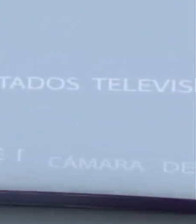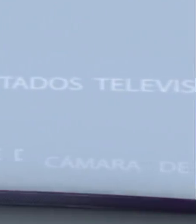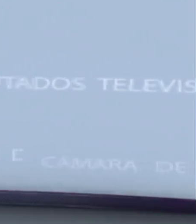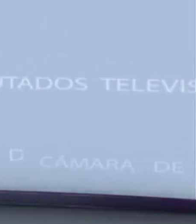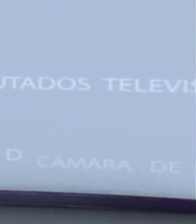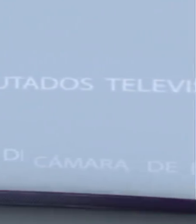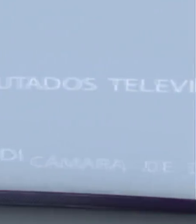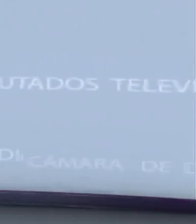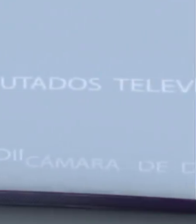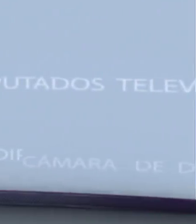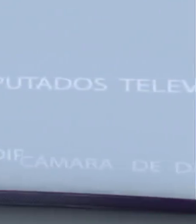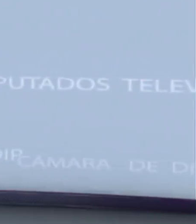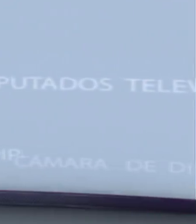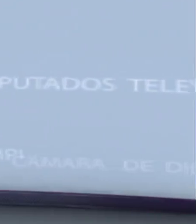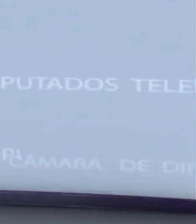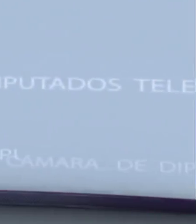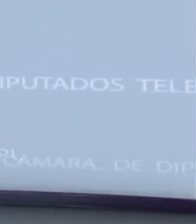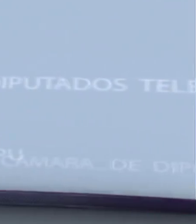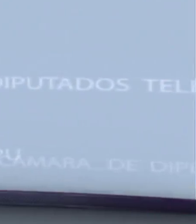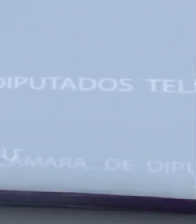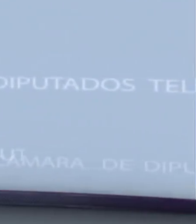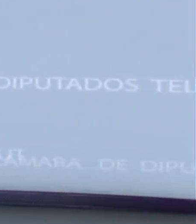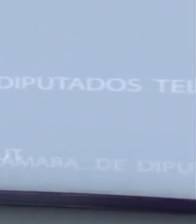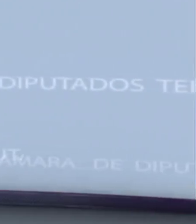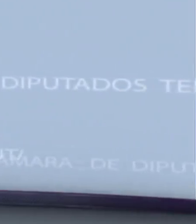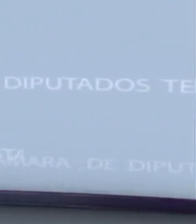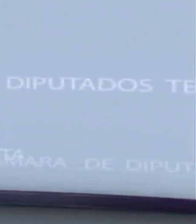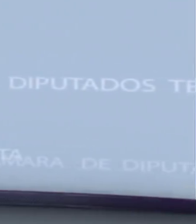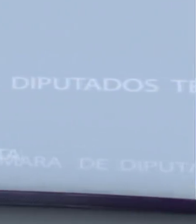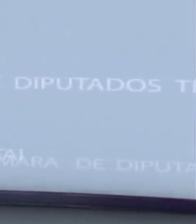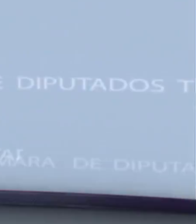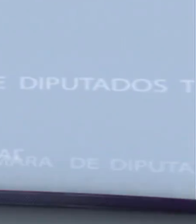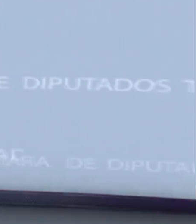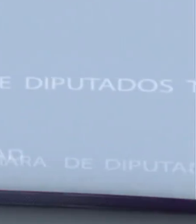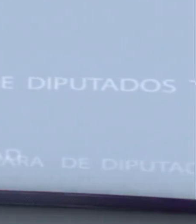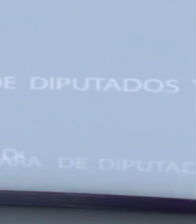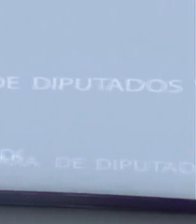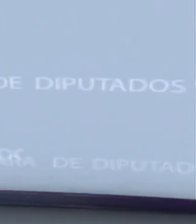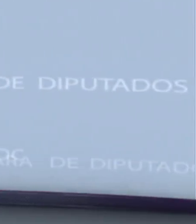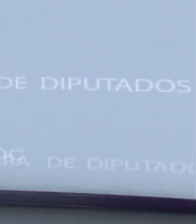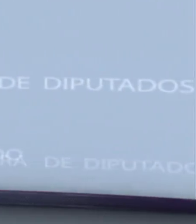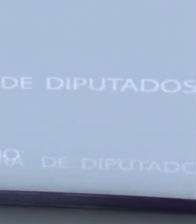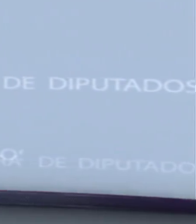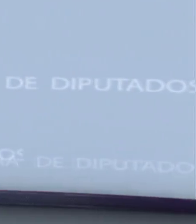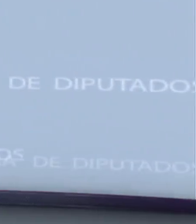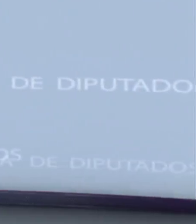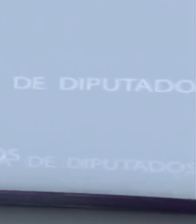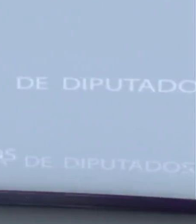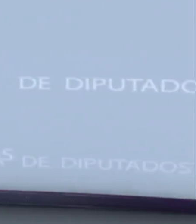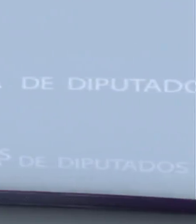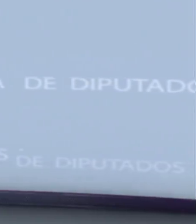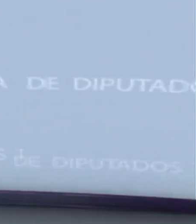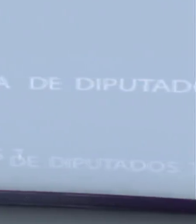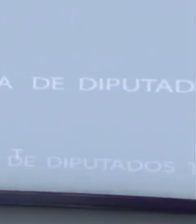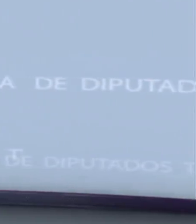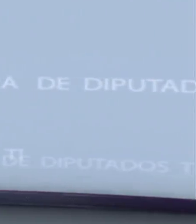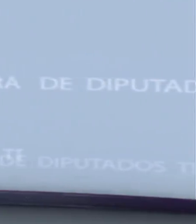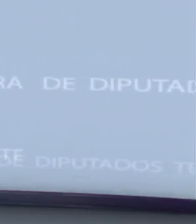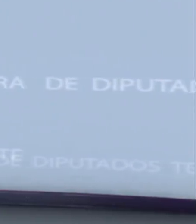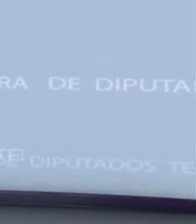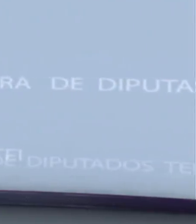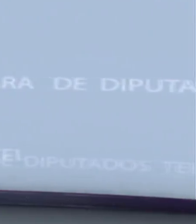los 3000 millones de pesos del fondo de reparación Para Víctimas de violencia de la araucanía si se creará en carabineros una unidad